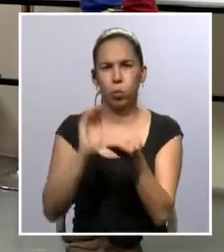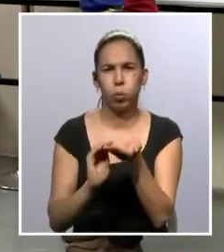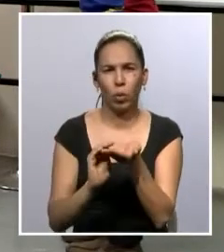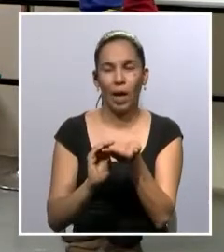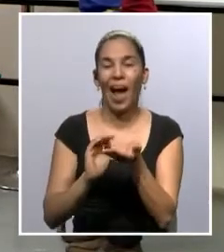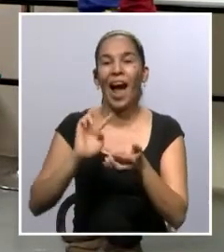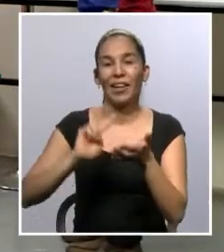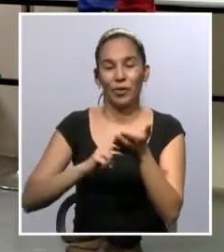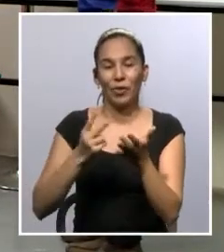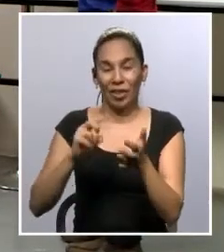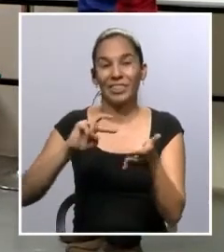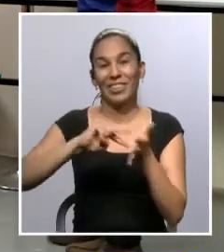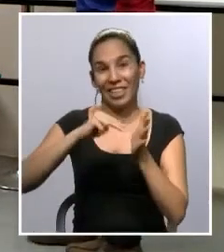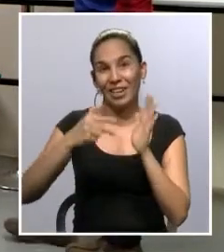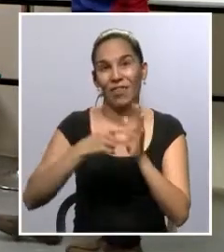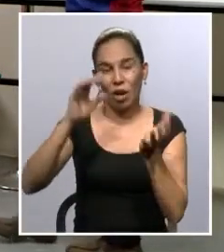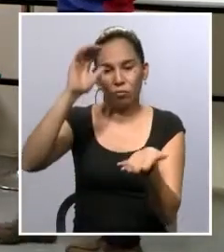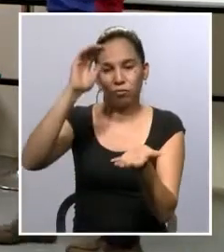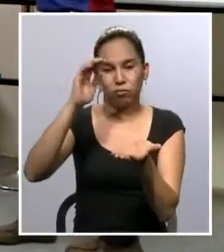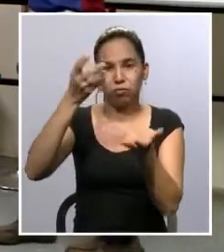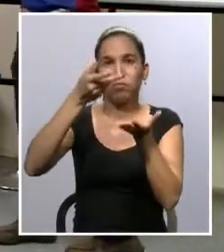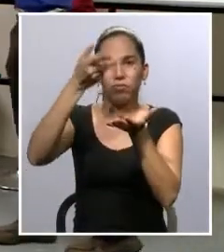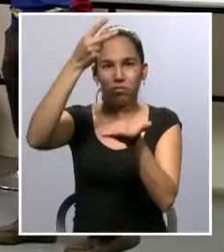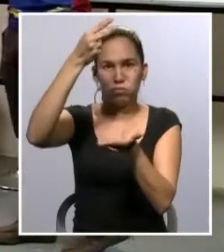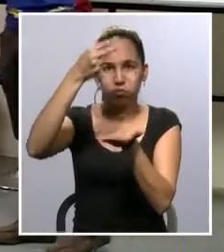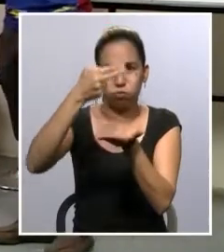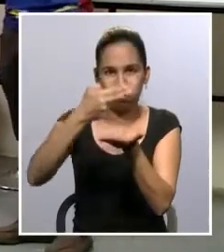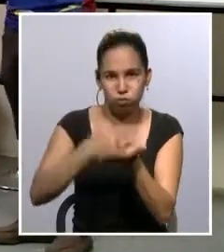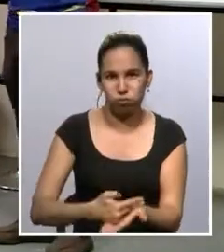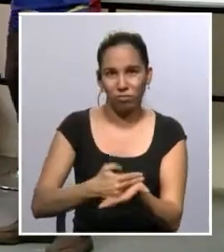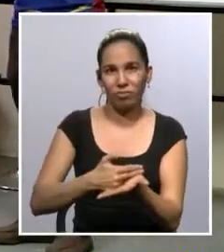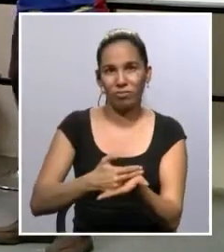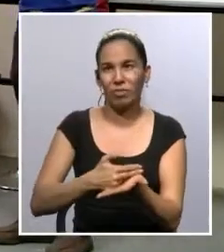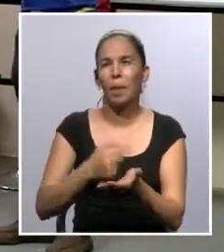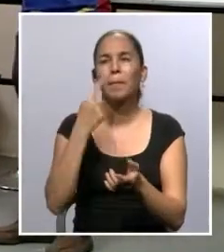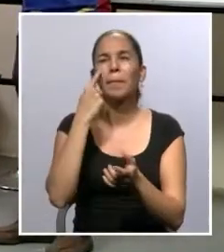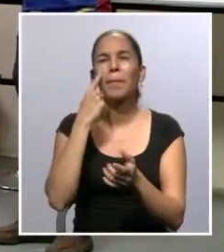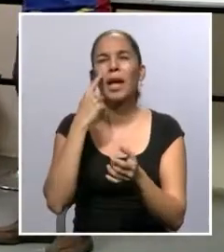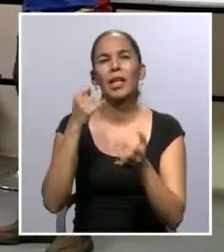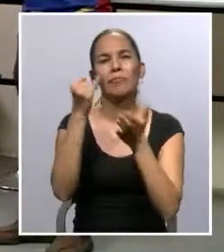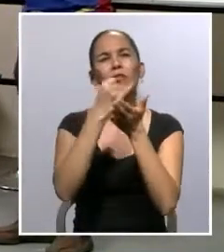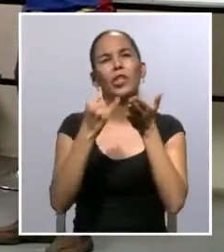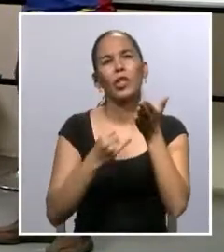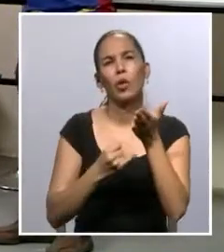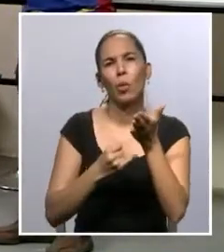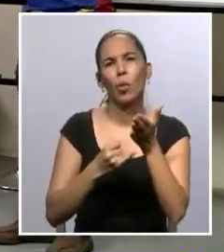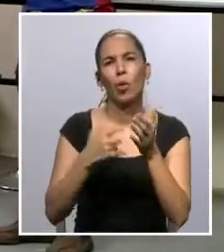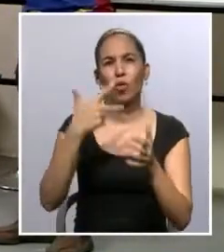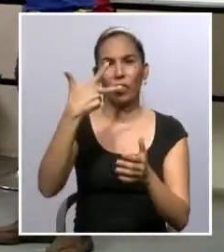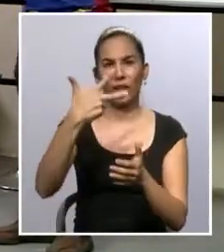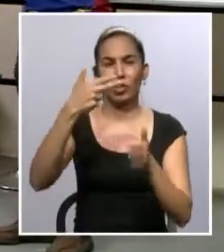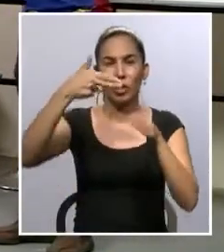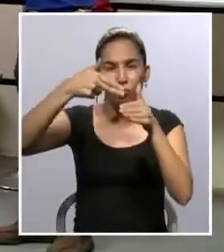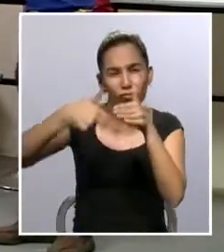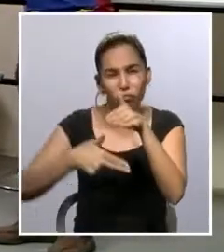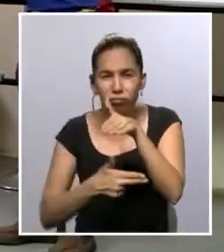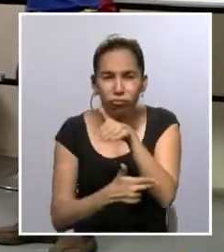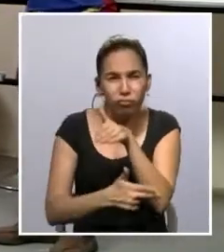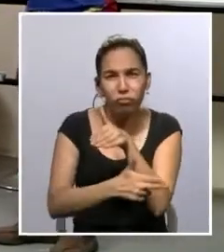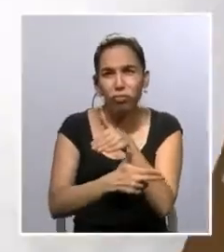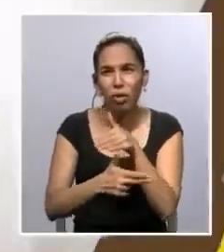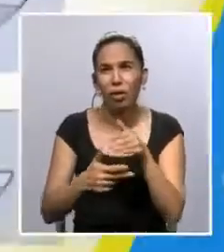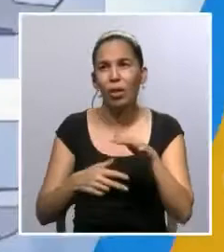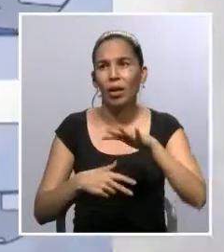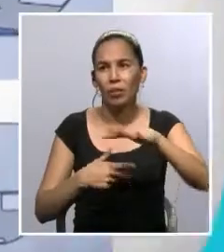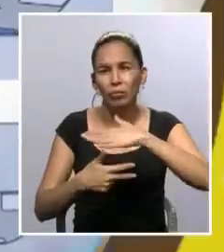Podemos ver una imagen de tres submarinos en tres posiciones. La tenemos por ahí, ¿verdad? Eso lo